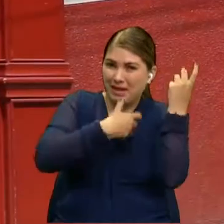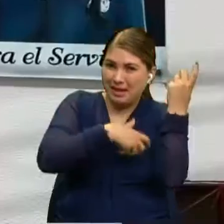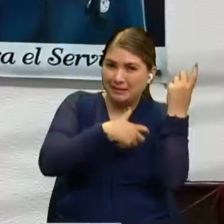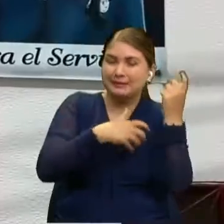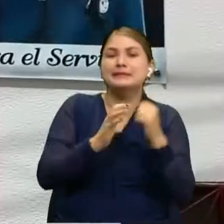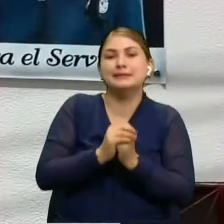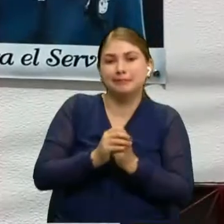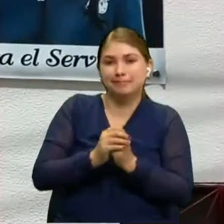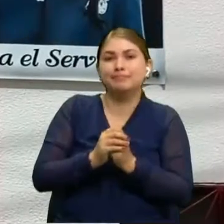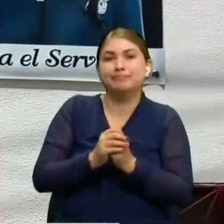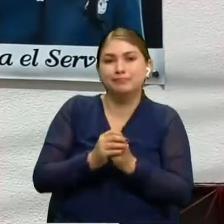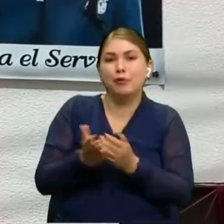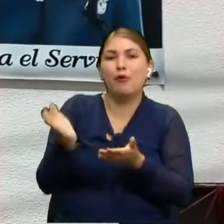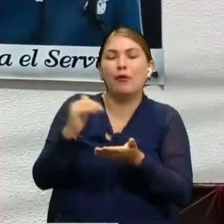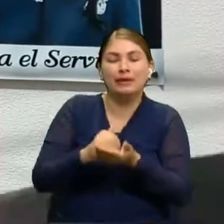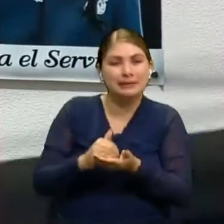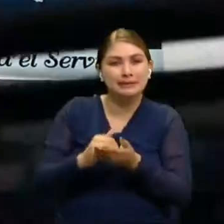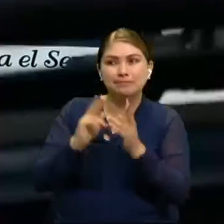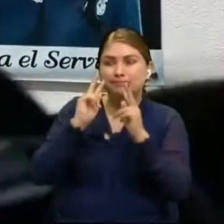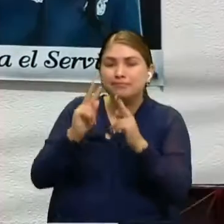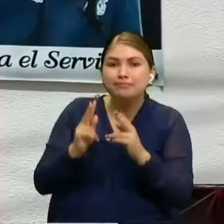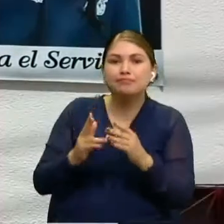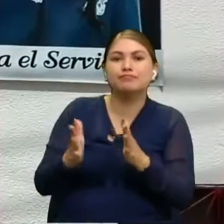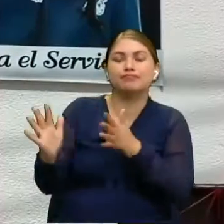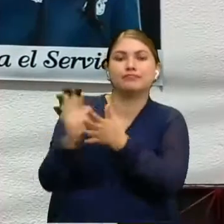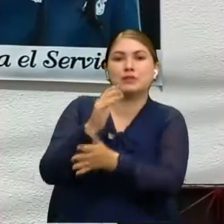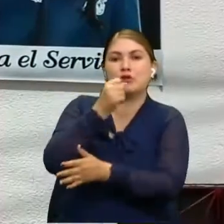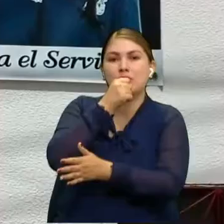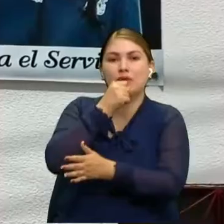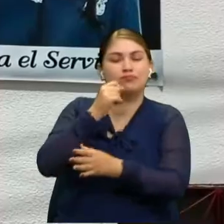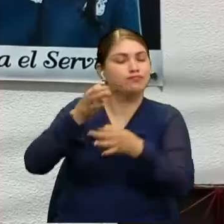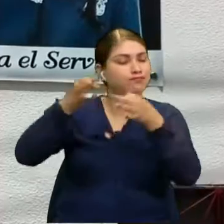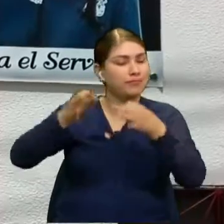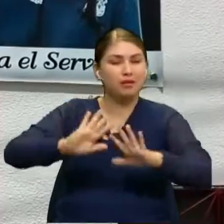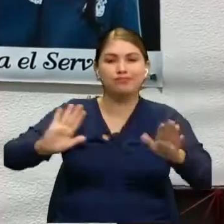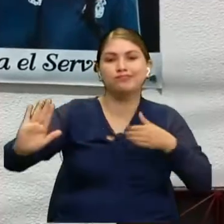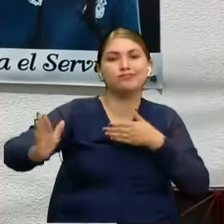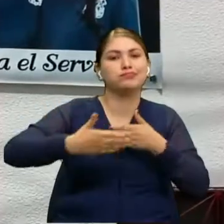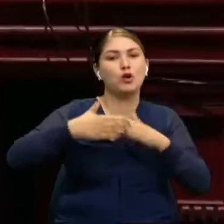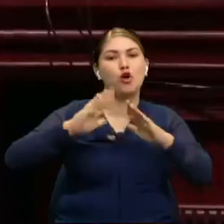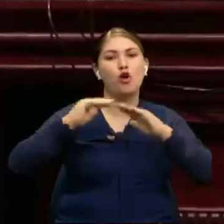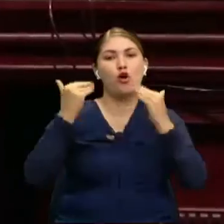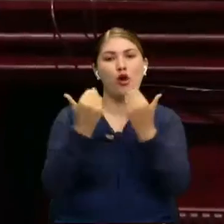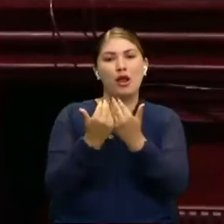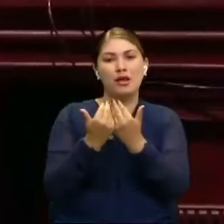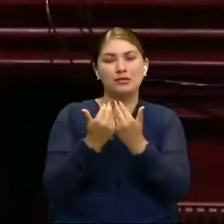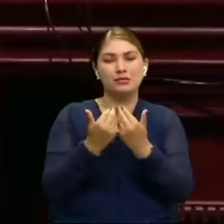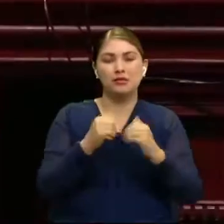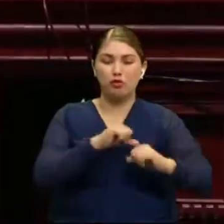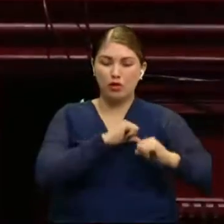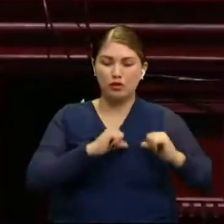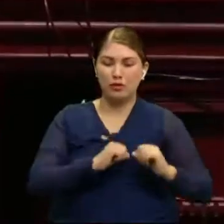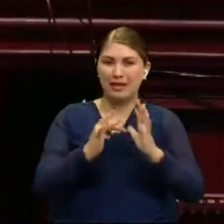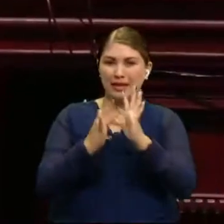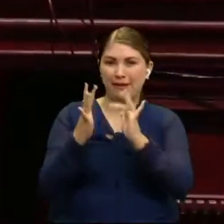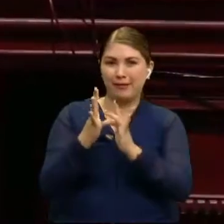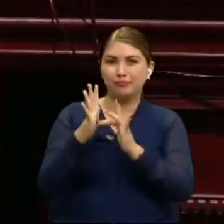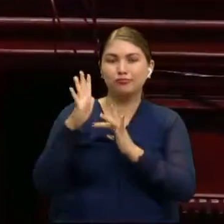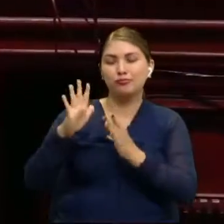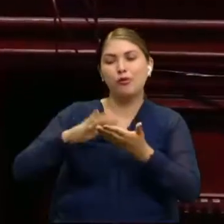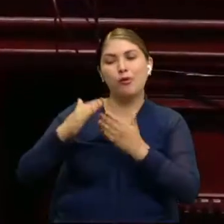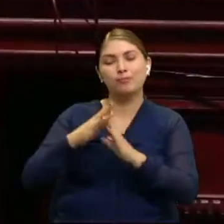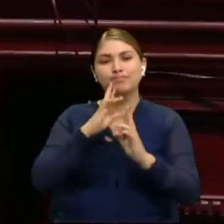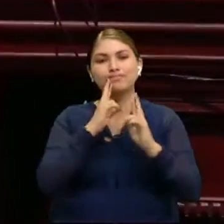sufrió un nuevo revés al conocer la noticia del cierre definitivo del colegio sagrado corazón de jesús' presentado por la